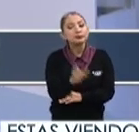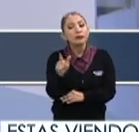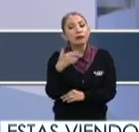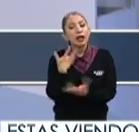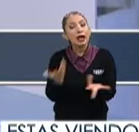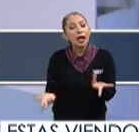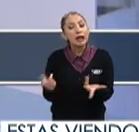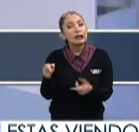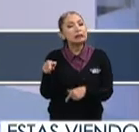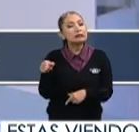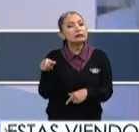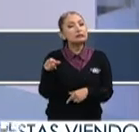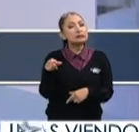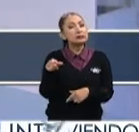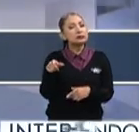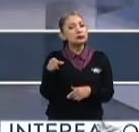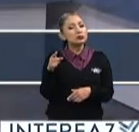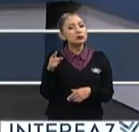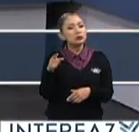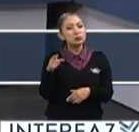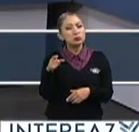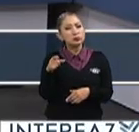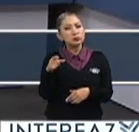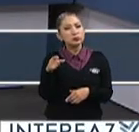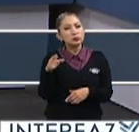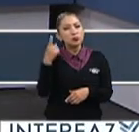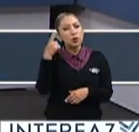el recurso fundamental para